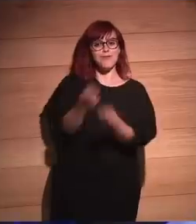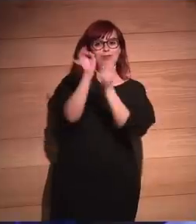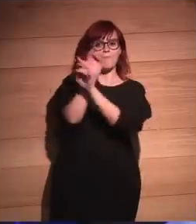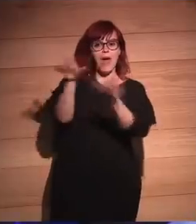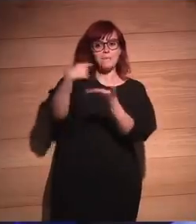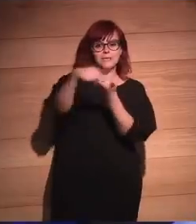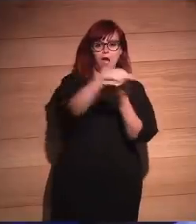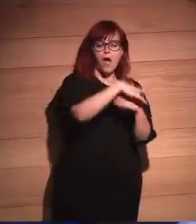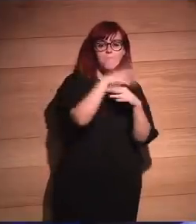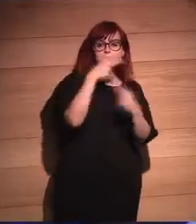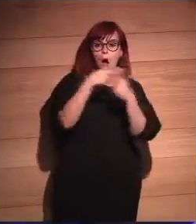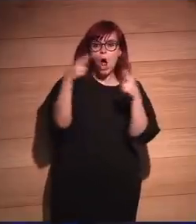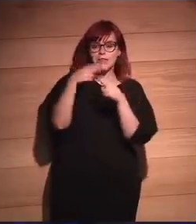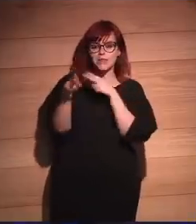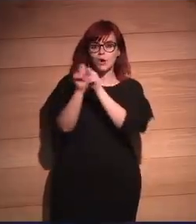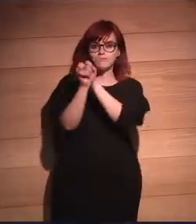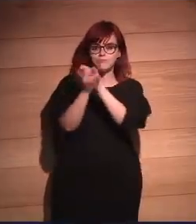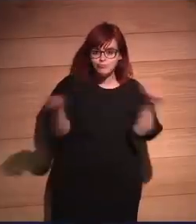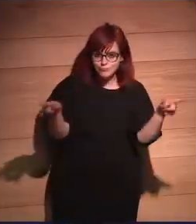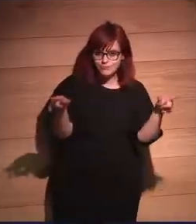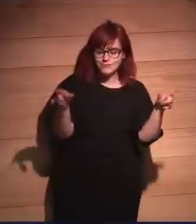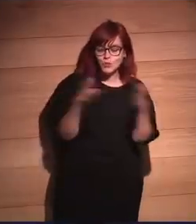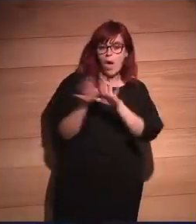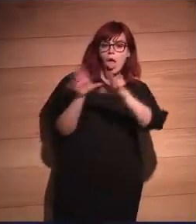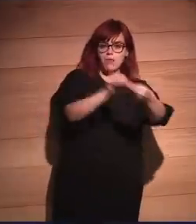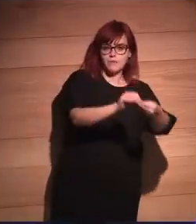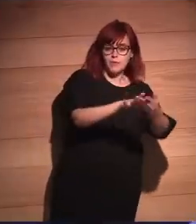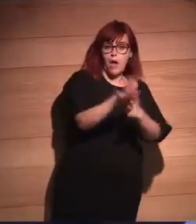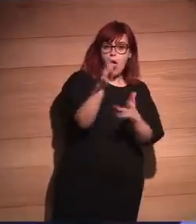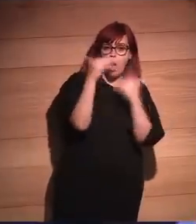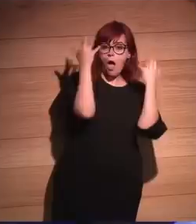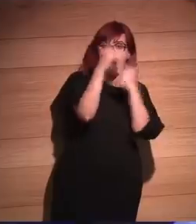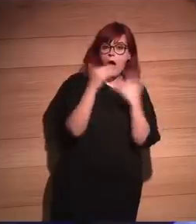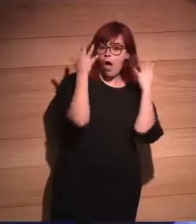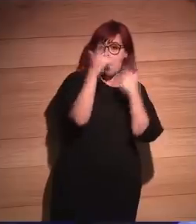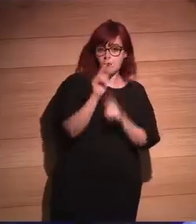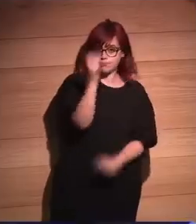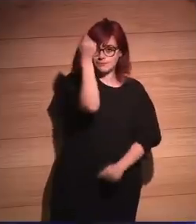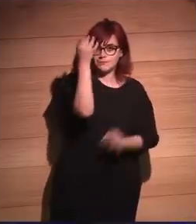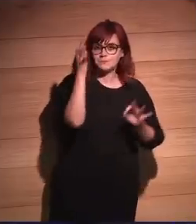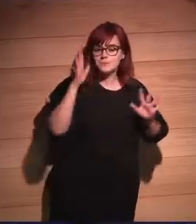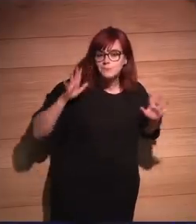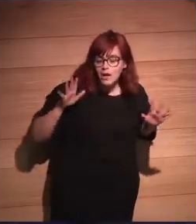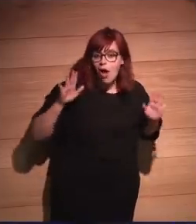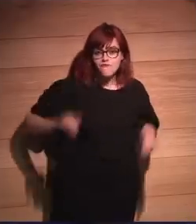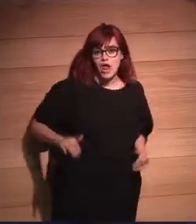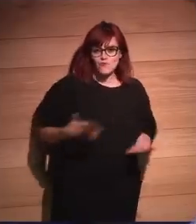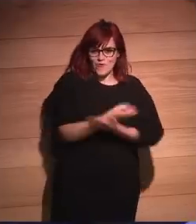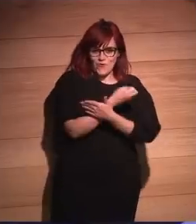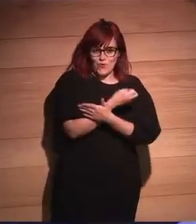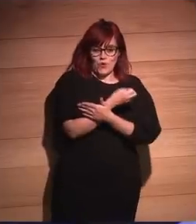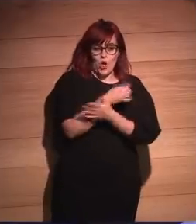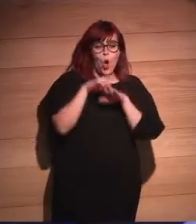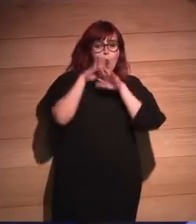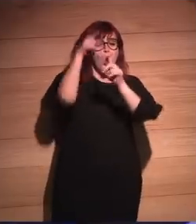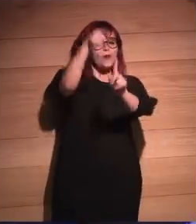los mensajes políticos a través de esos cauces, con lo cual le acaba convenciendo. Pero todos van al final